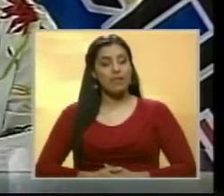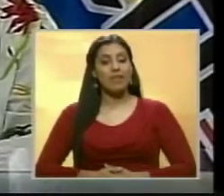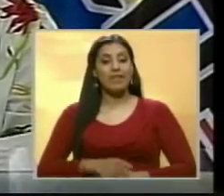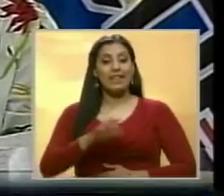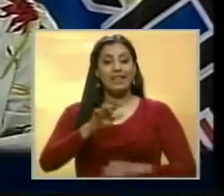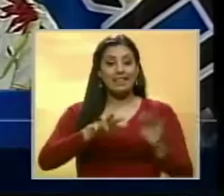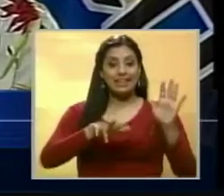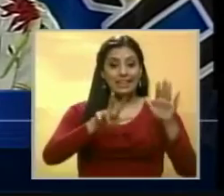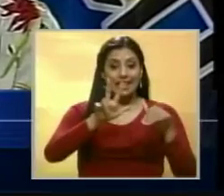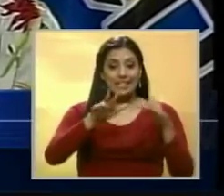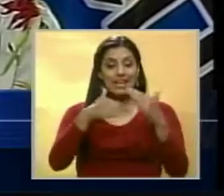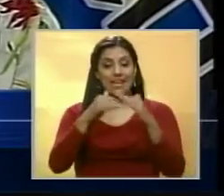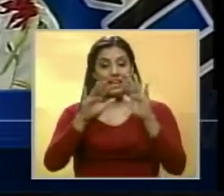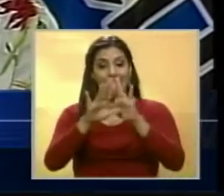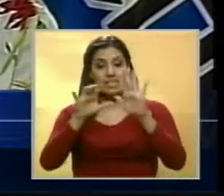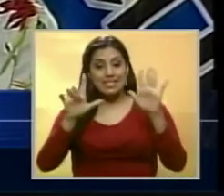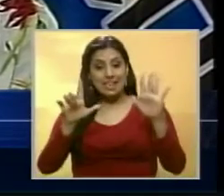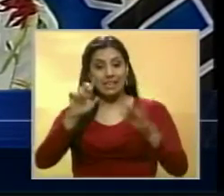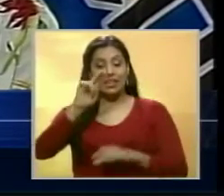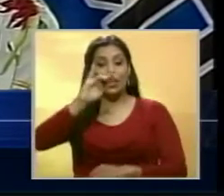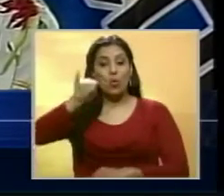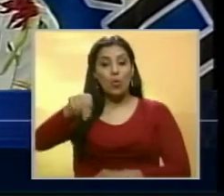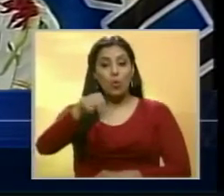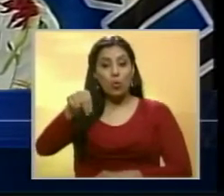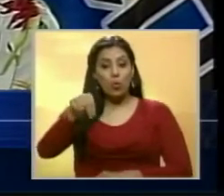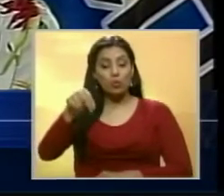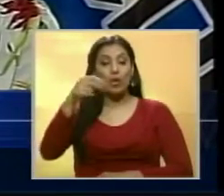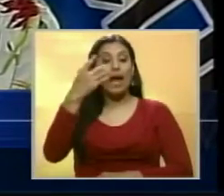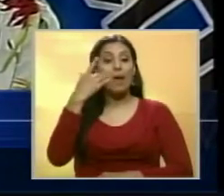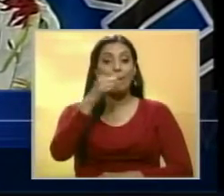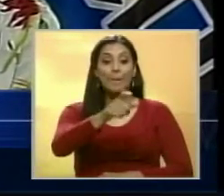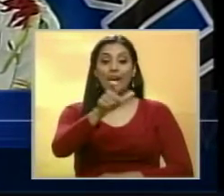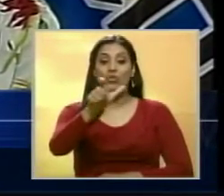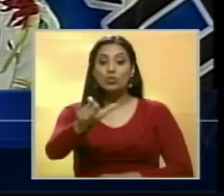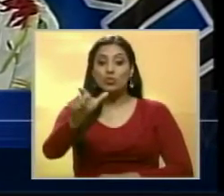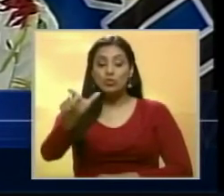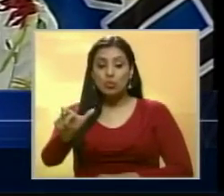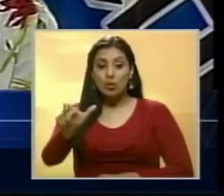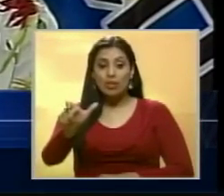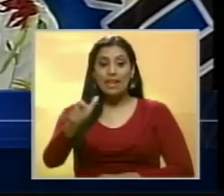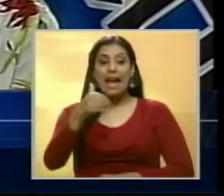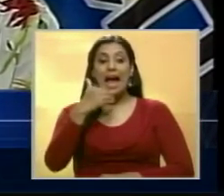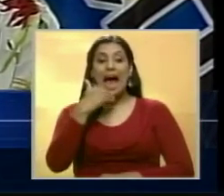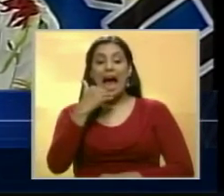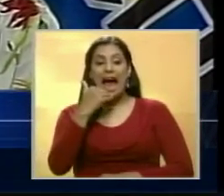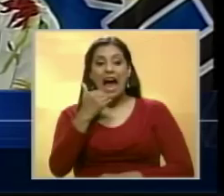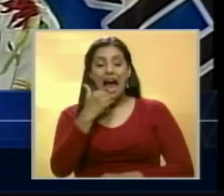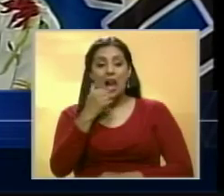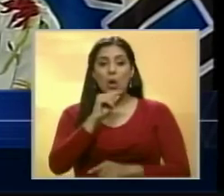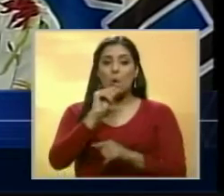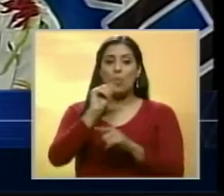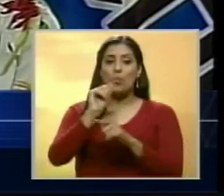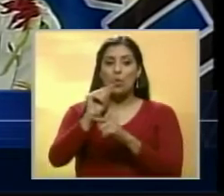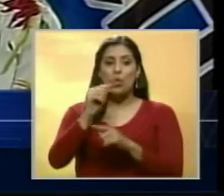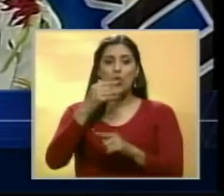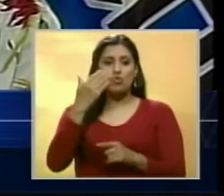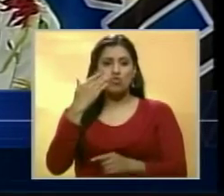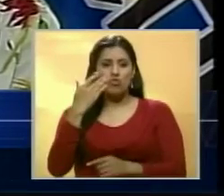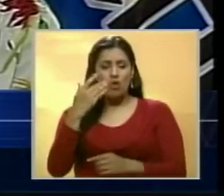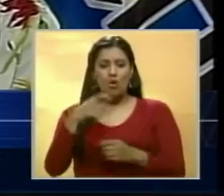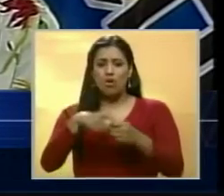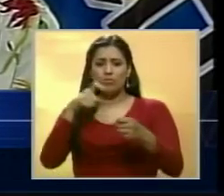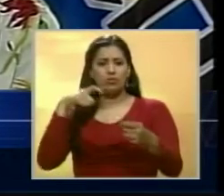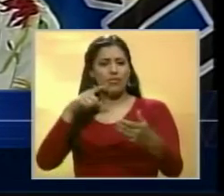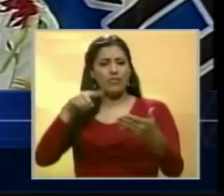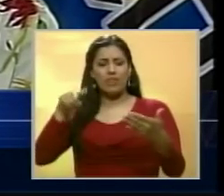Entre el 13 y el 17 de junio, aquellas personas que tienen algún reclamo y deseen excluirse